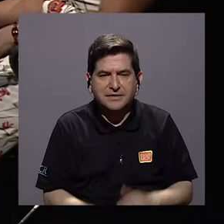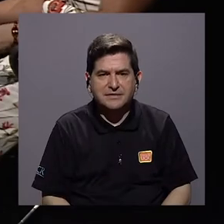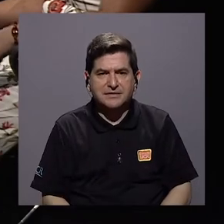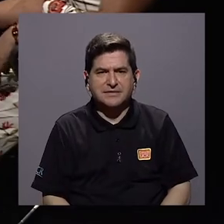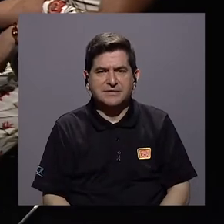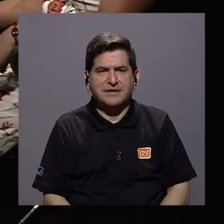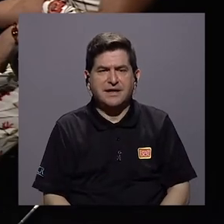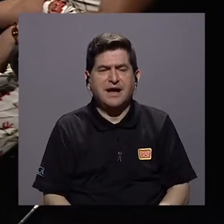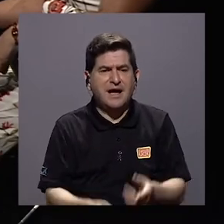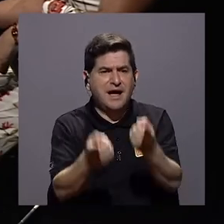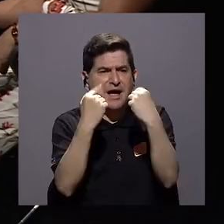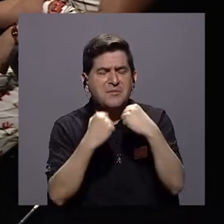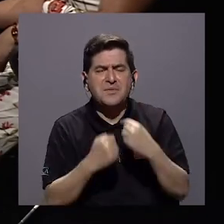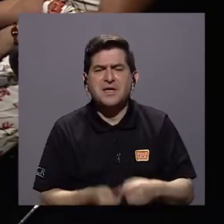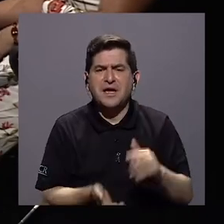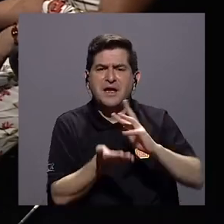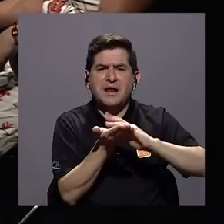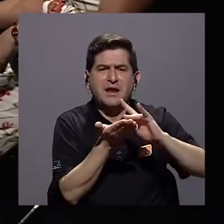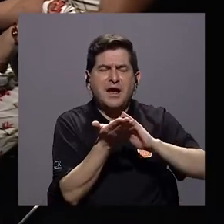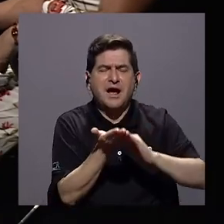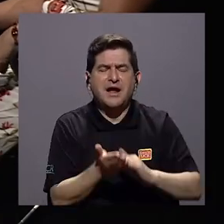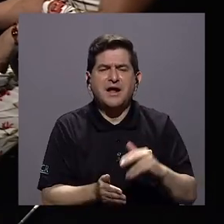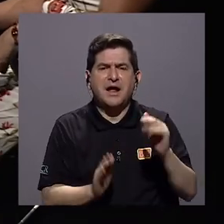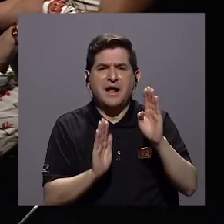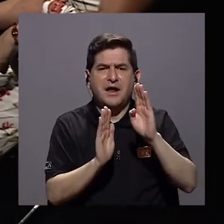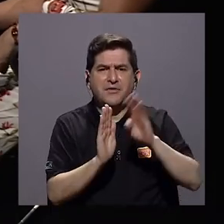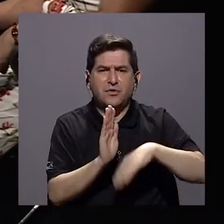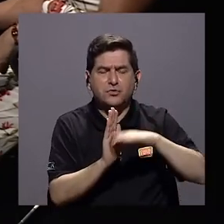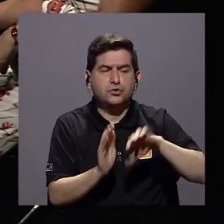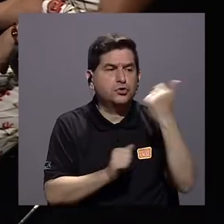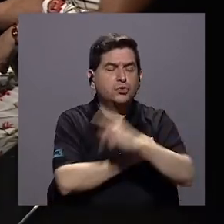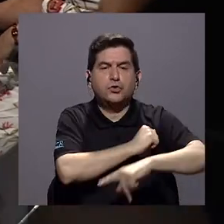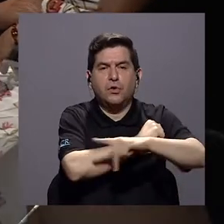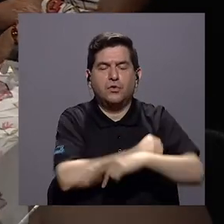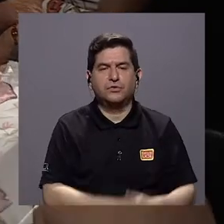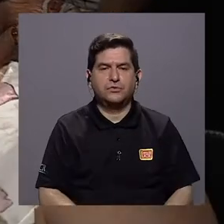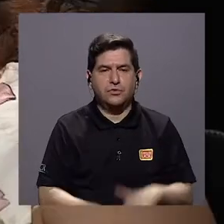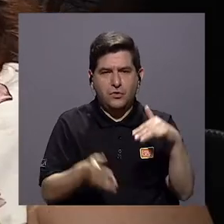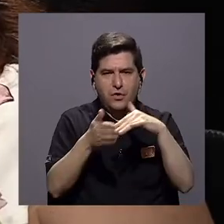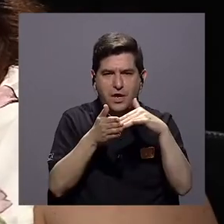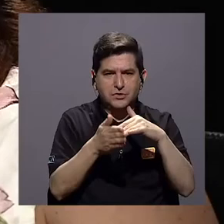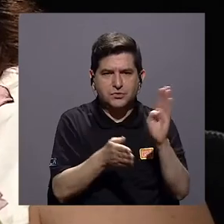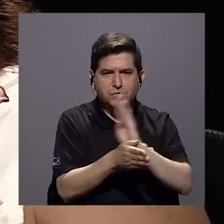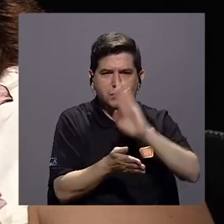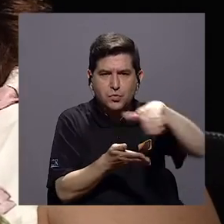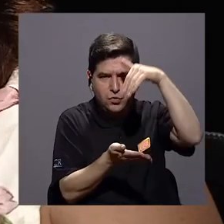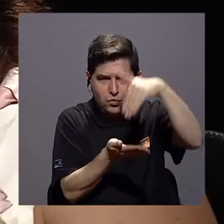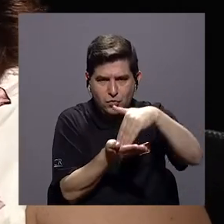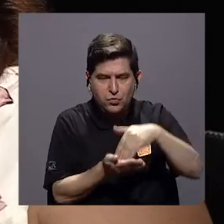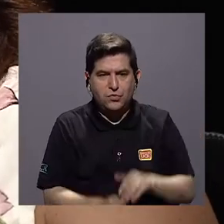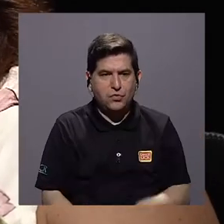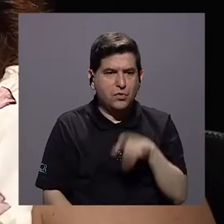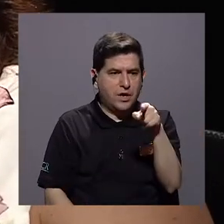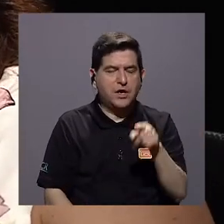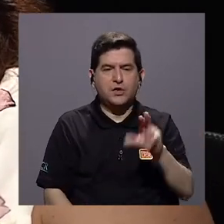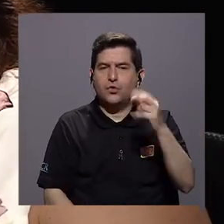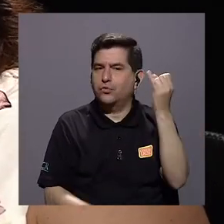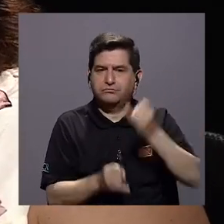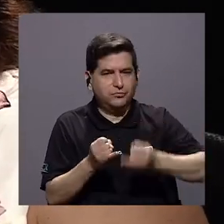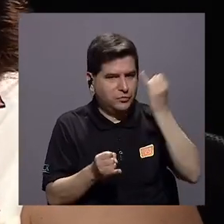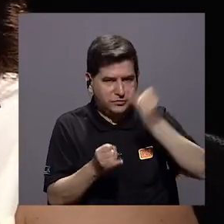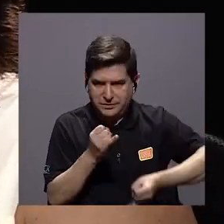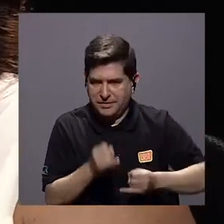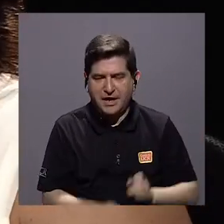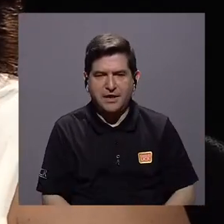que hace que ingrese un arroz más barato. Mire, el estudio del Banco Central es